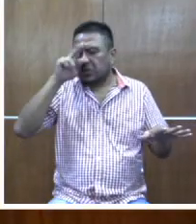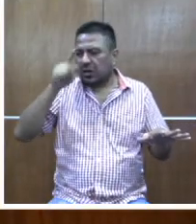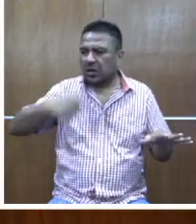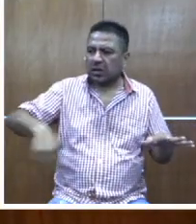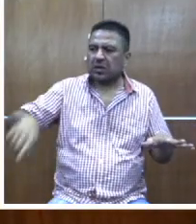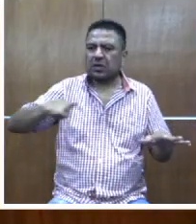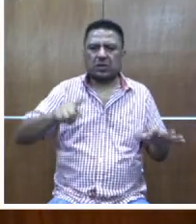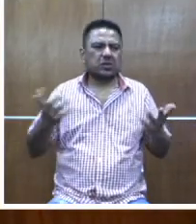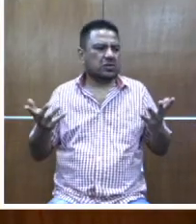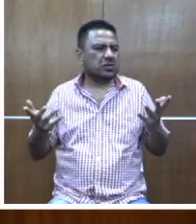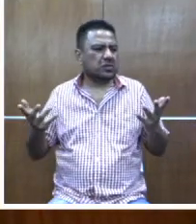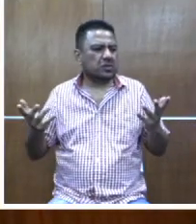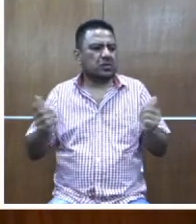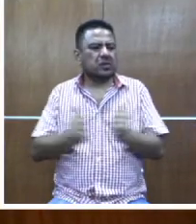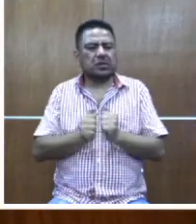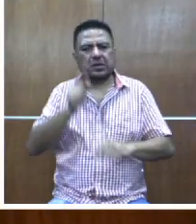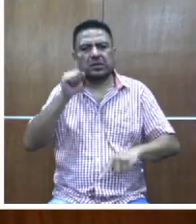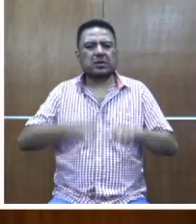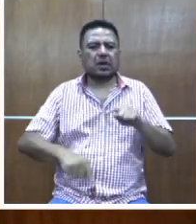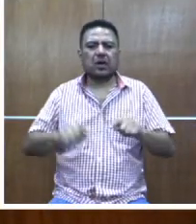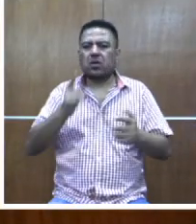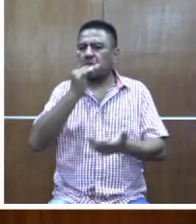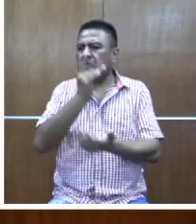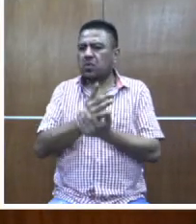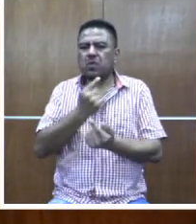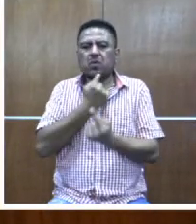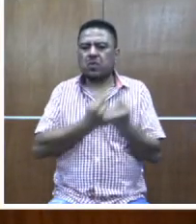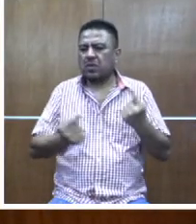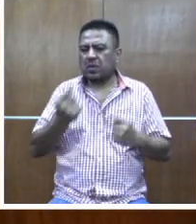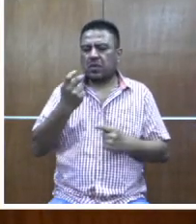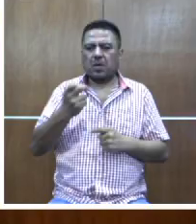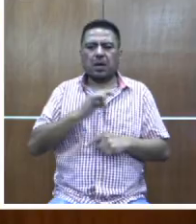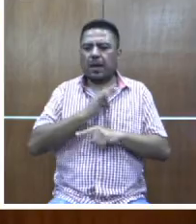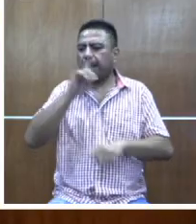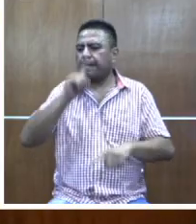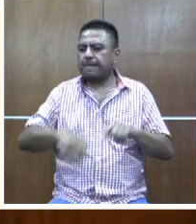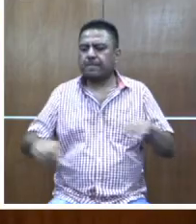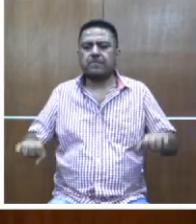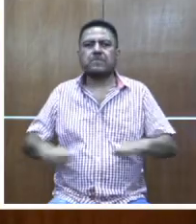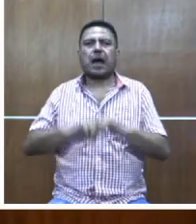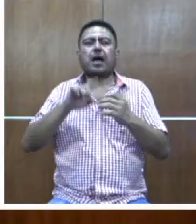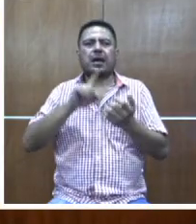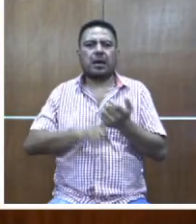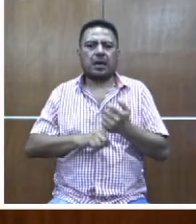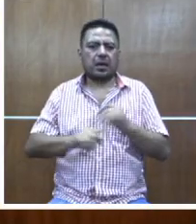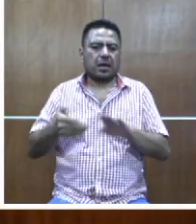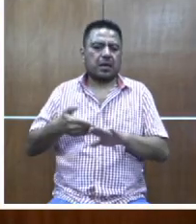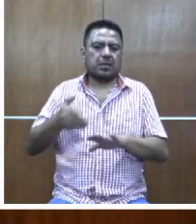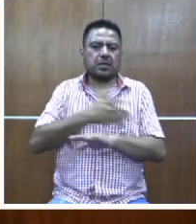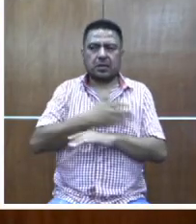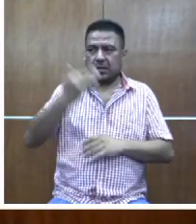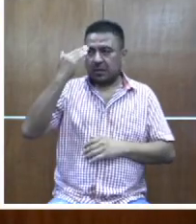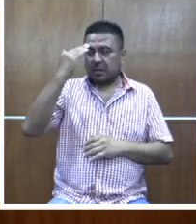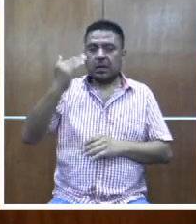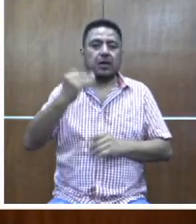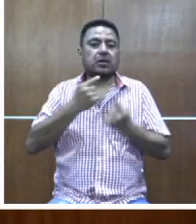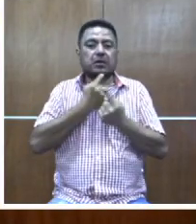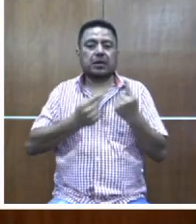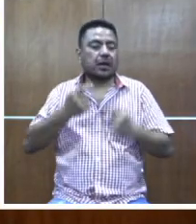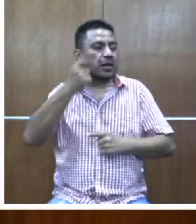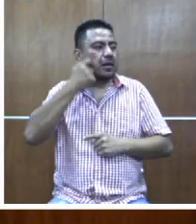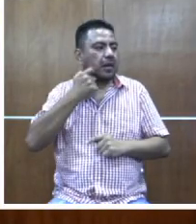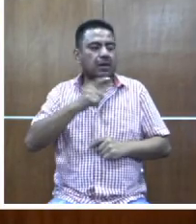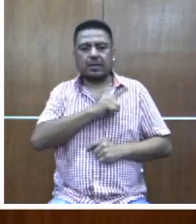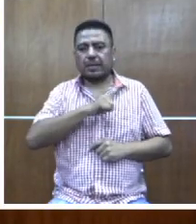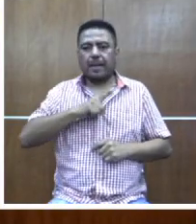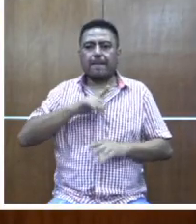el sostén que impida que una sola infancia se rompa antes de tiempo. La infancia guerrerense merece